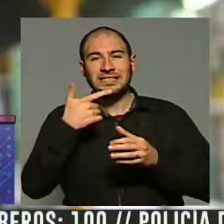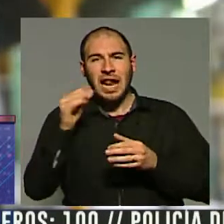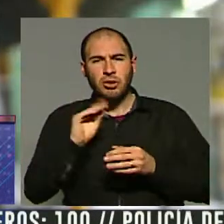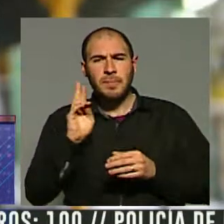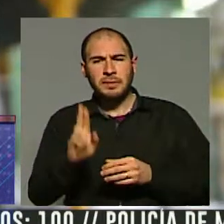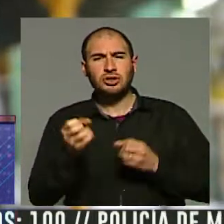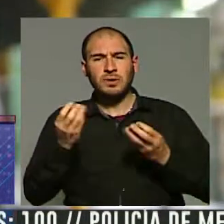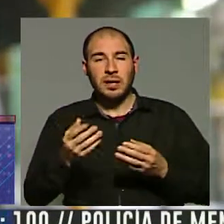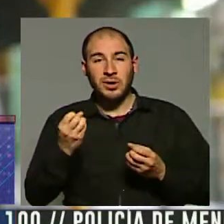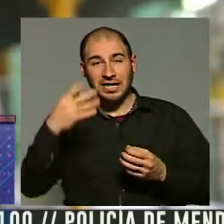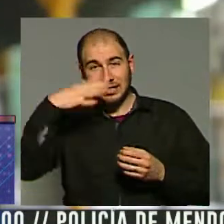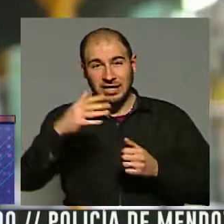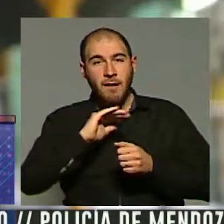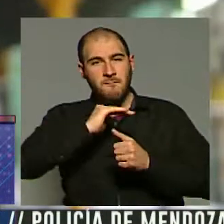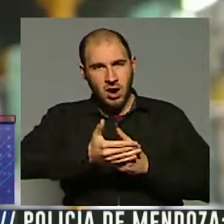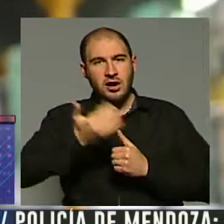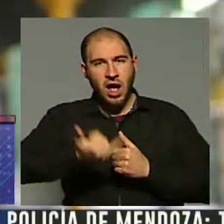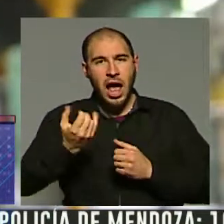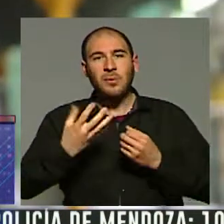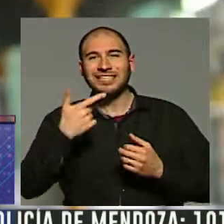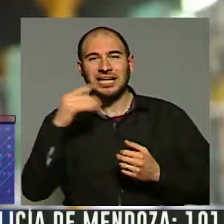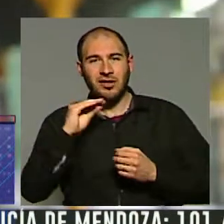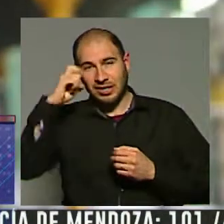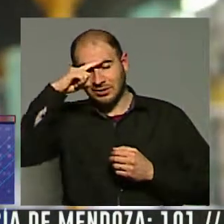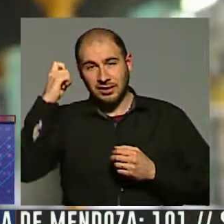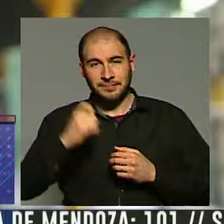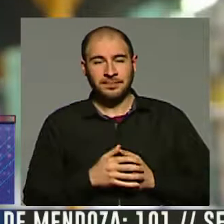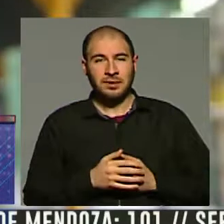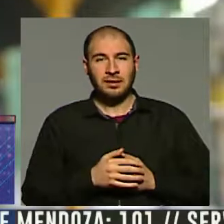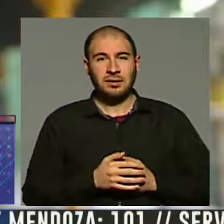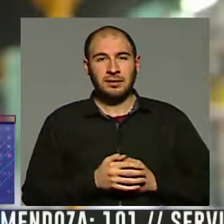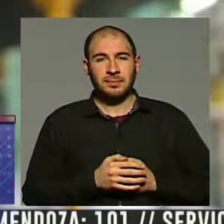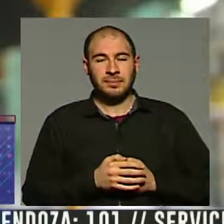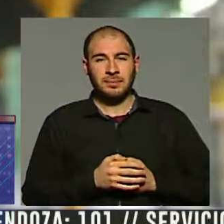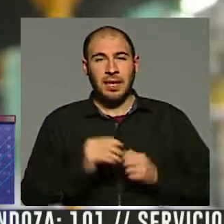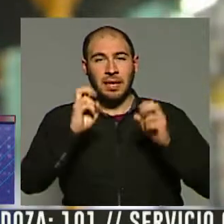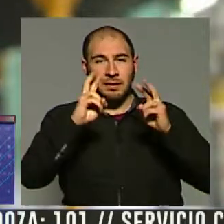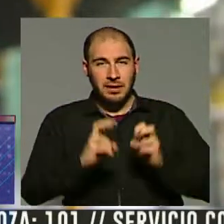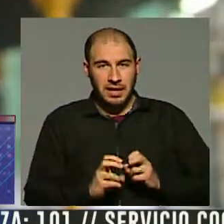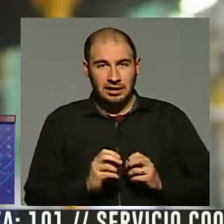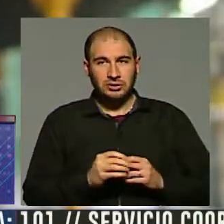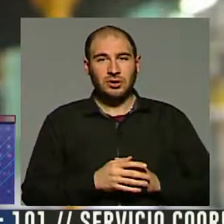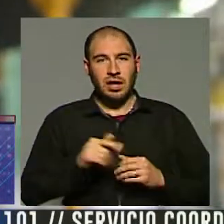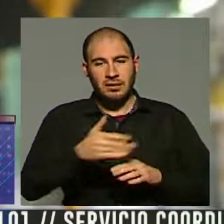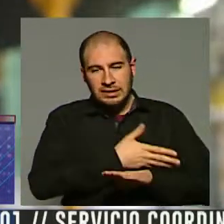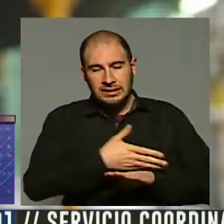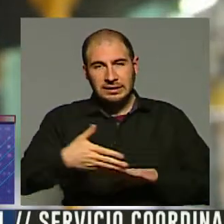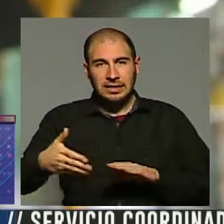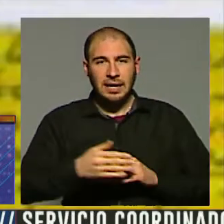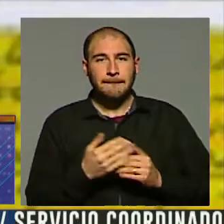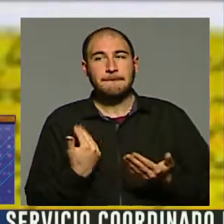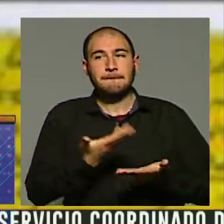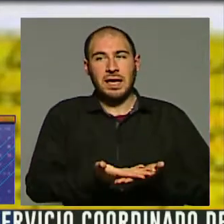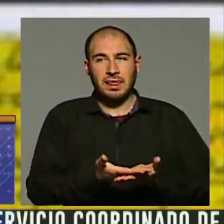justamente a la Cámara Alta, porque Cristina goza de fueros parlamentarios por ser senadora nacional. Es a partir de que la investigación para que continúe curso y el